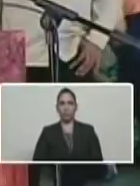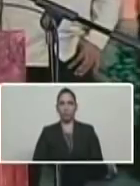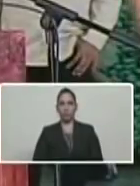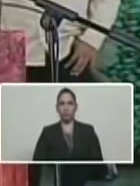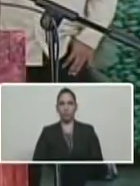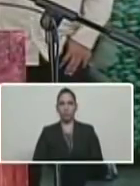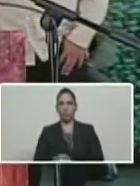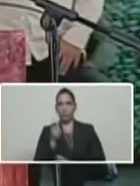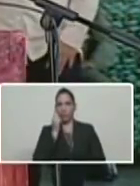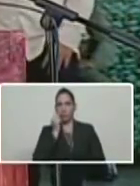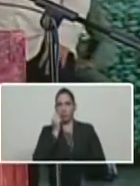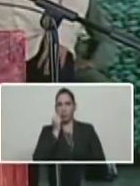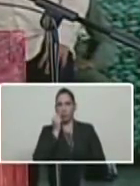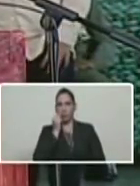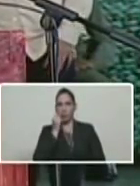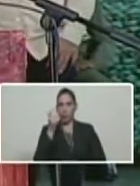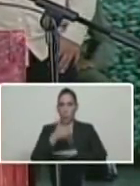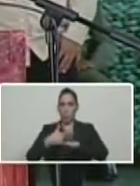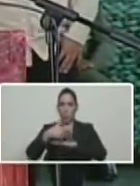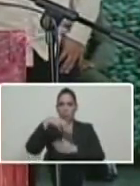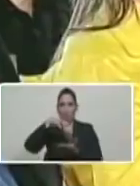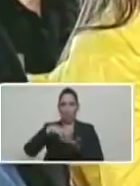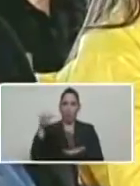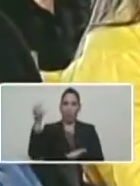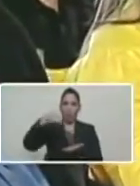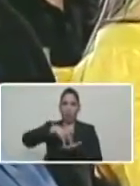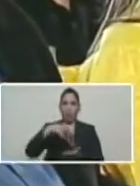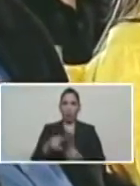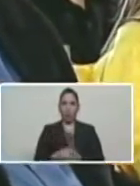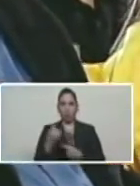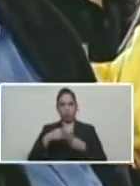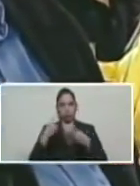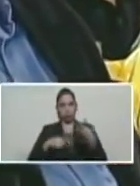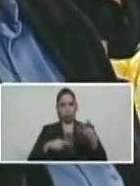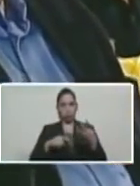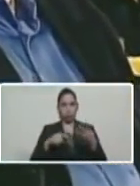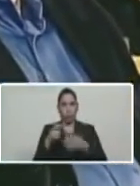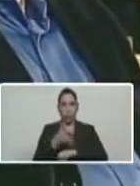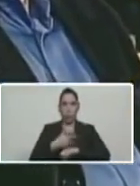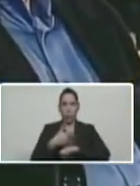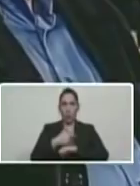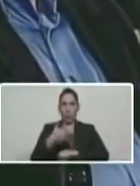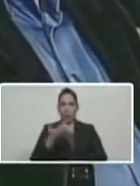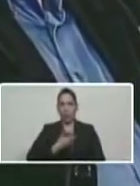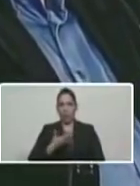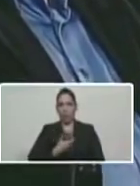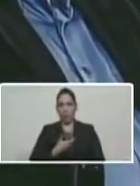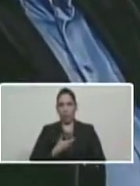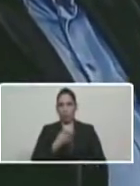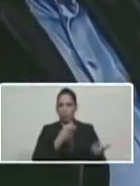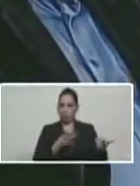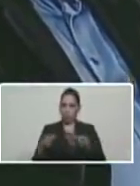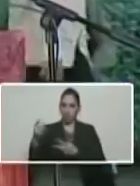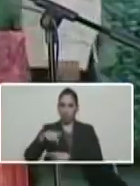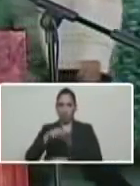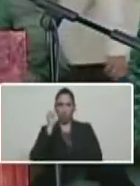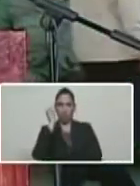Ciudadano Rodolfo Marco Torres, gobernador del estado de Aragua y demás gobernadores, alcaldes y autoridades civiles especialmente invitados a este